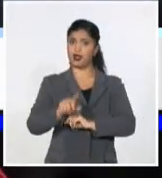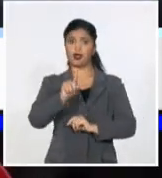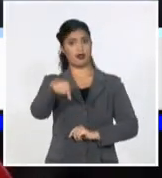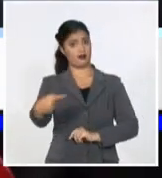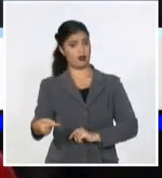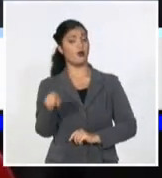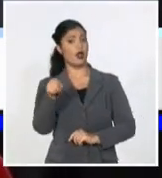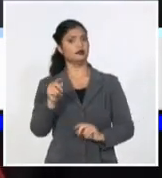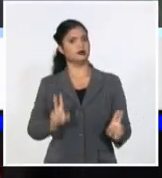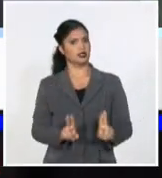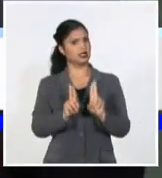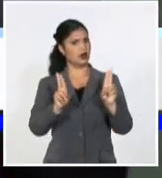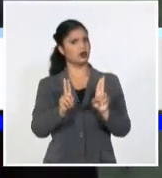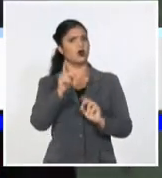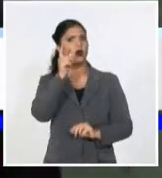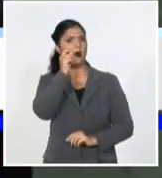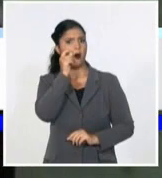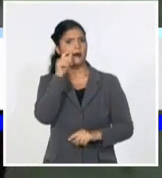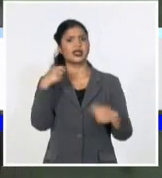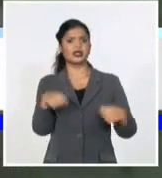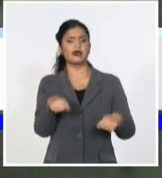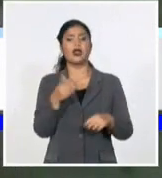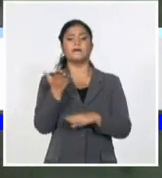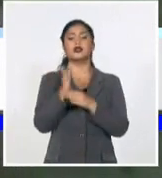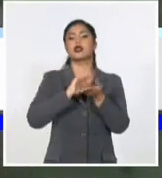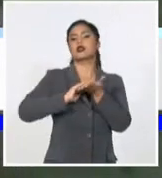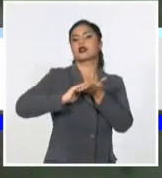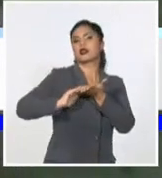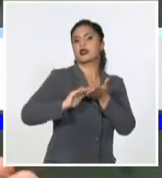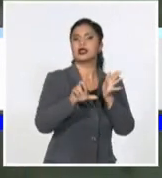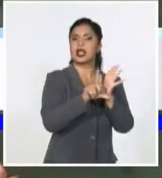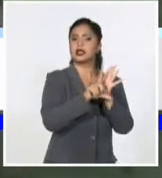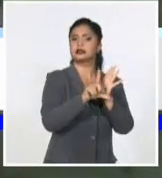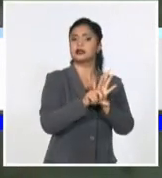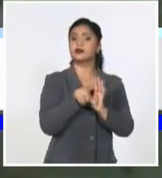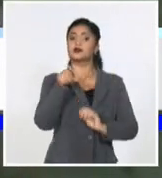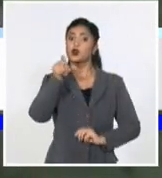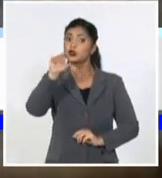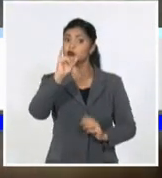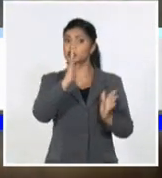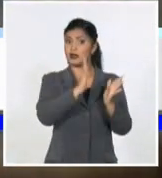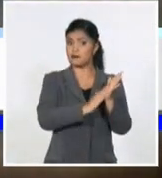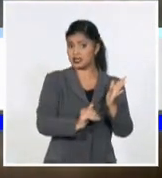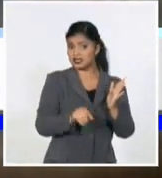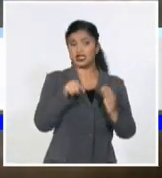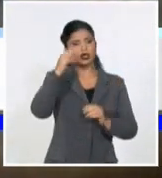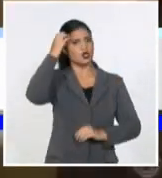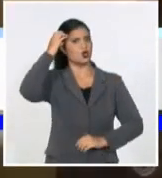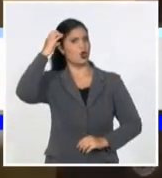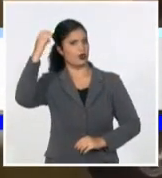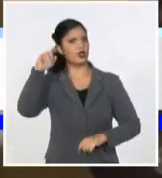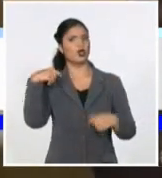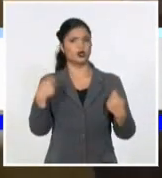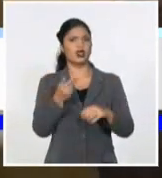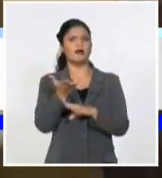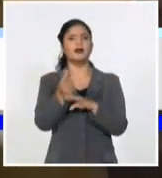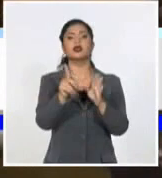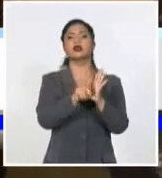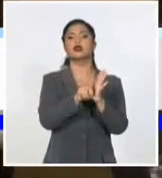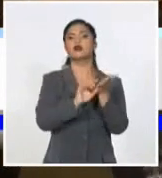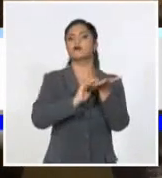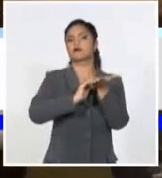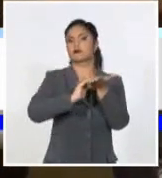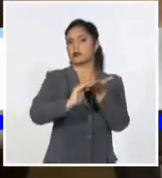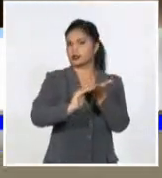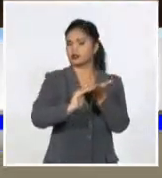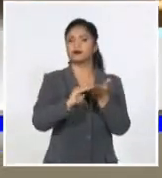tesis de que el mandatario debe pedir un permiso o licencia durante los últimos 6 meses de su gobierno. Martínez sostiene que la solicitud de